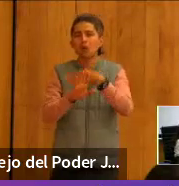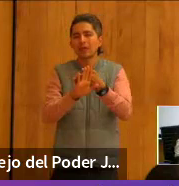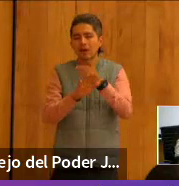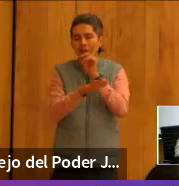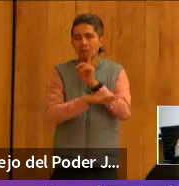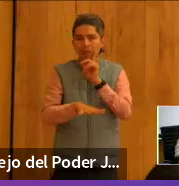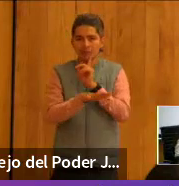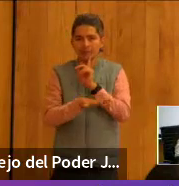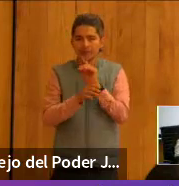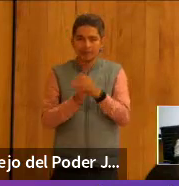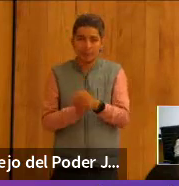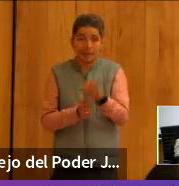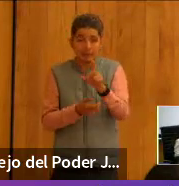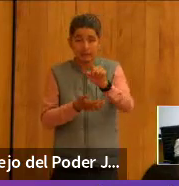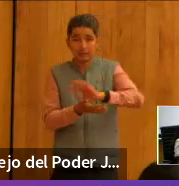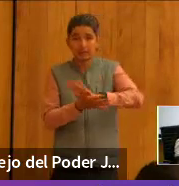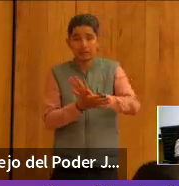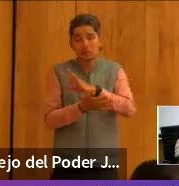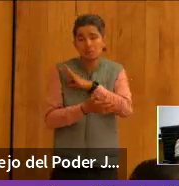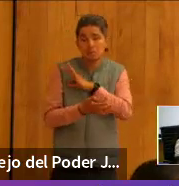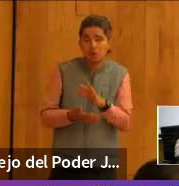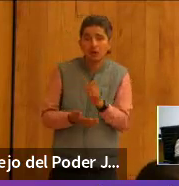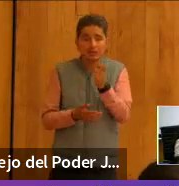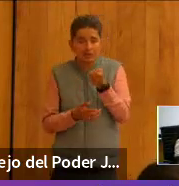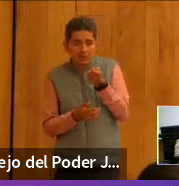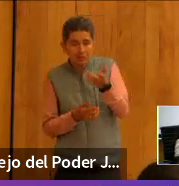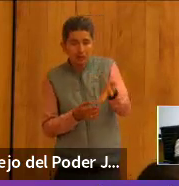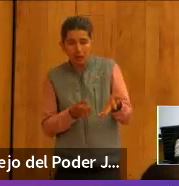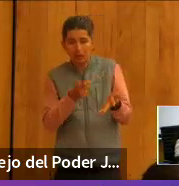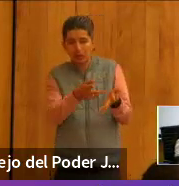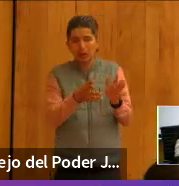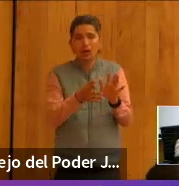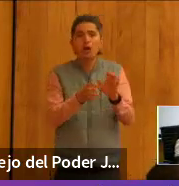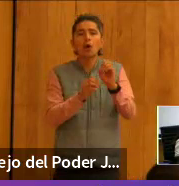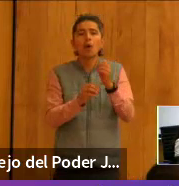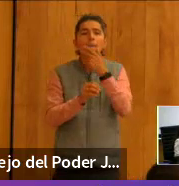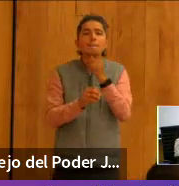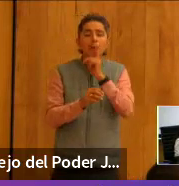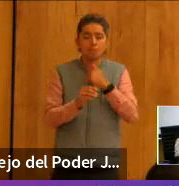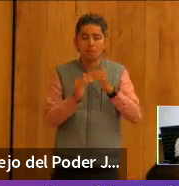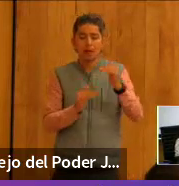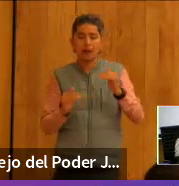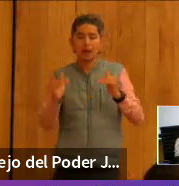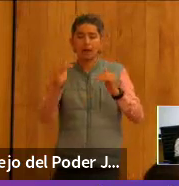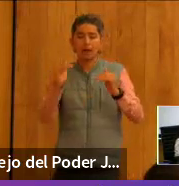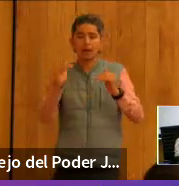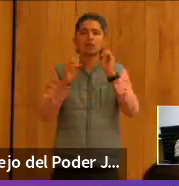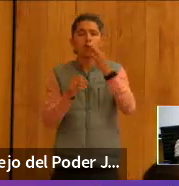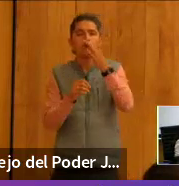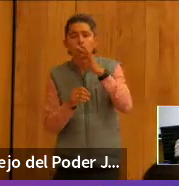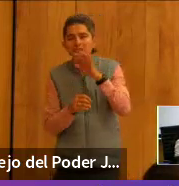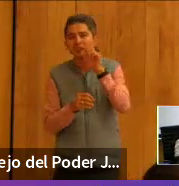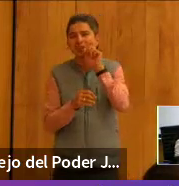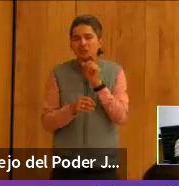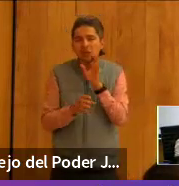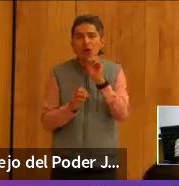Y esta discriminación puede ser por estereotipos, puede ser por roles de género, acoso laboral o